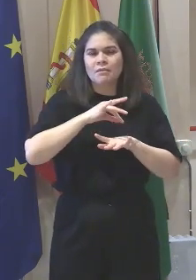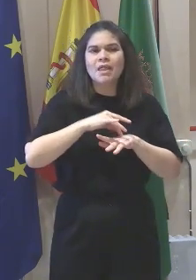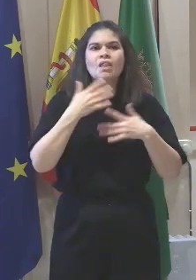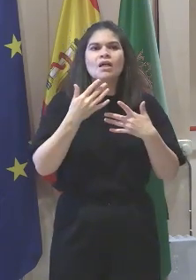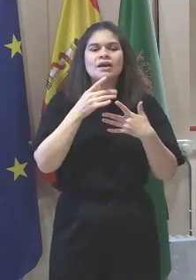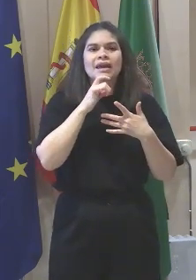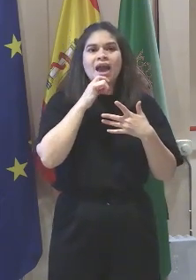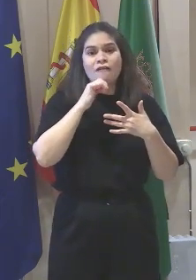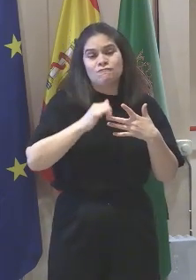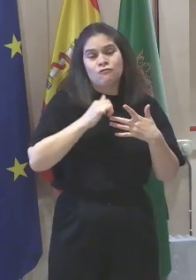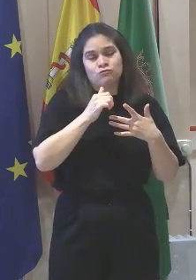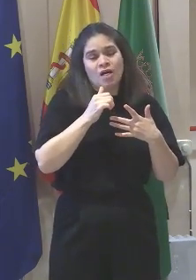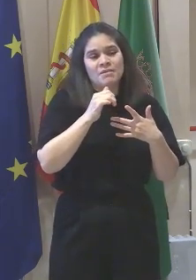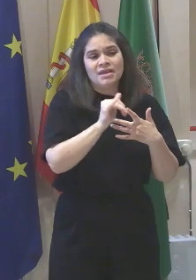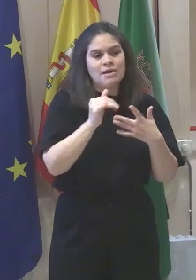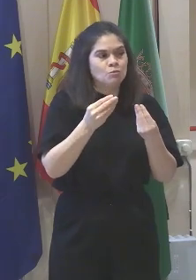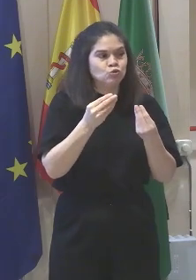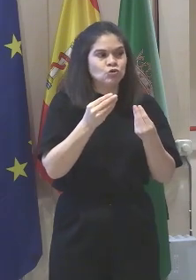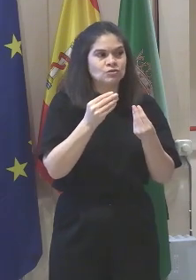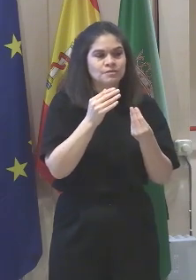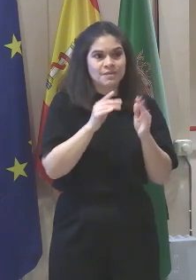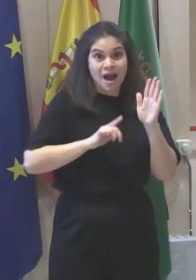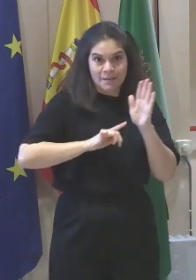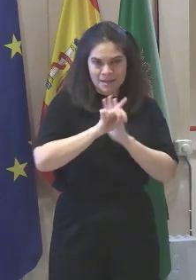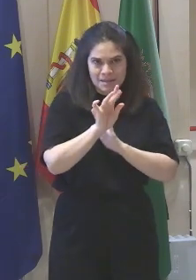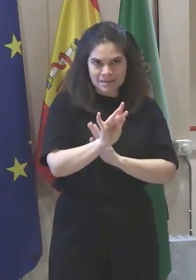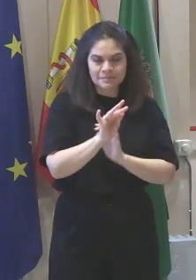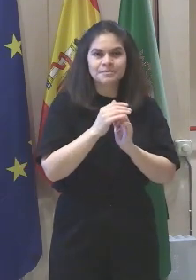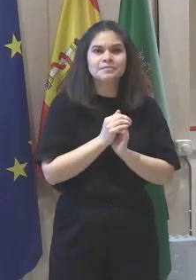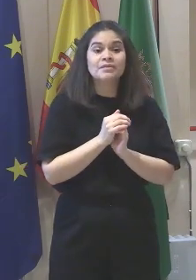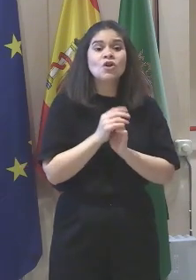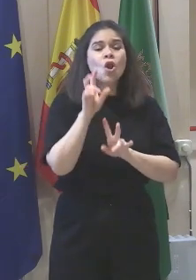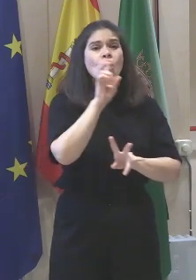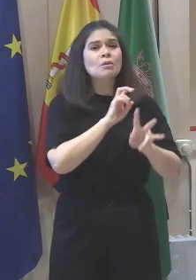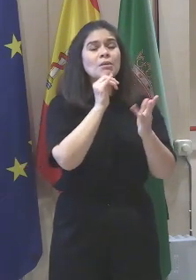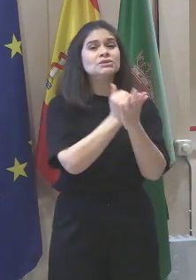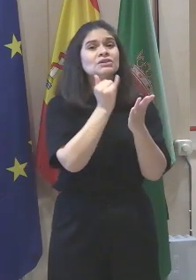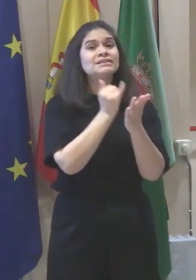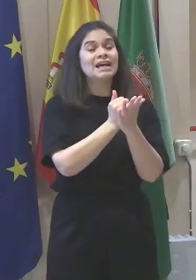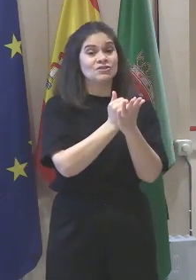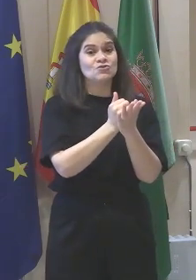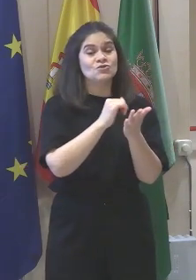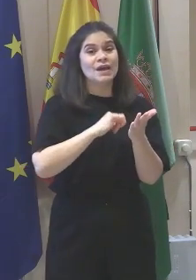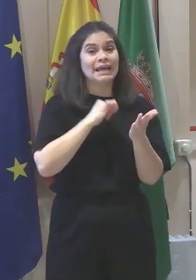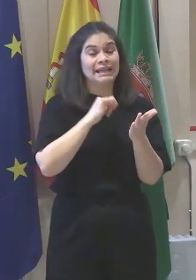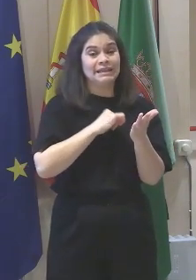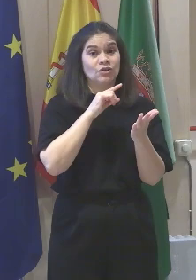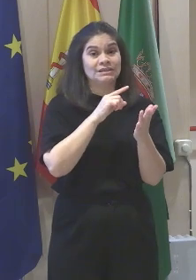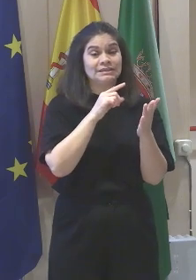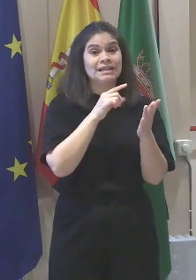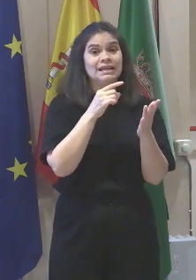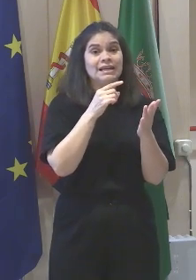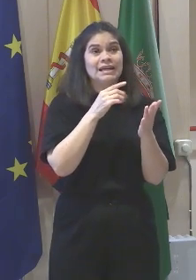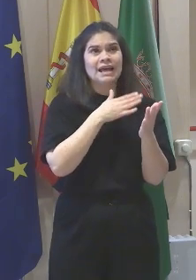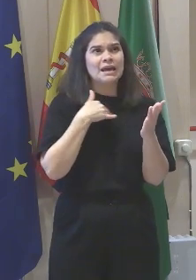teniendo afortunadamente muchos avances. Lo que se busca en los ensayos clínicos en esta línea es intentar maximizar